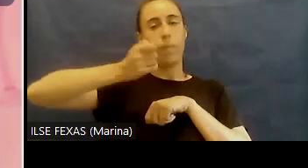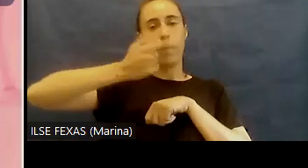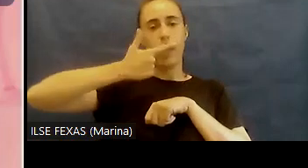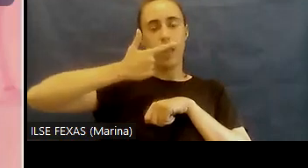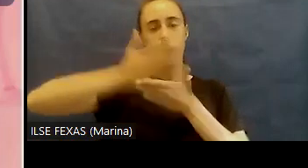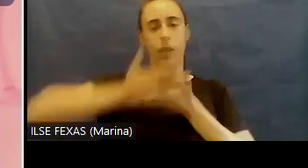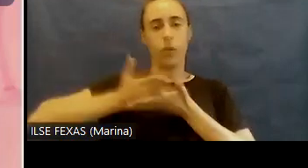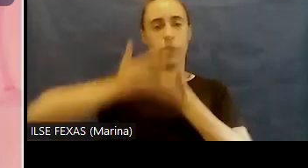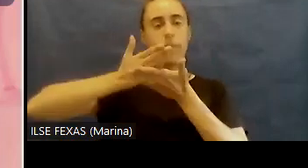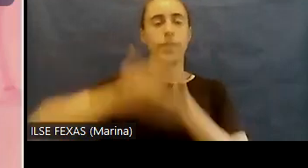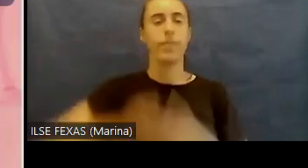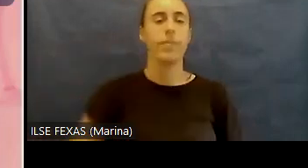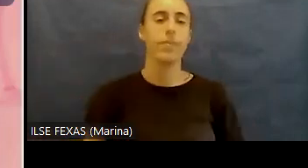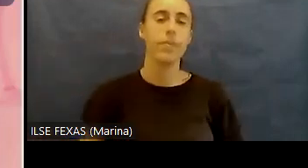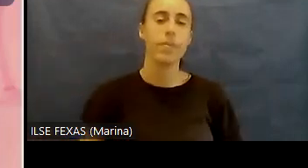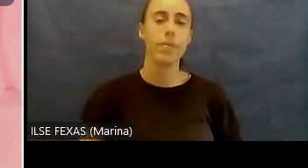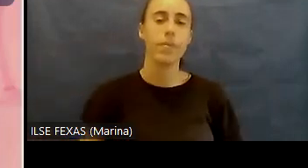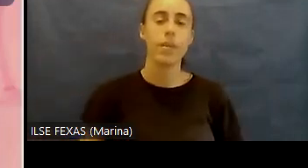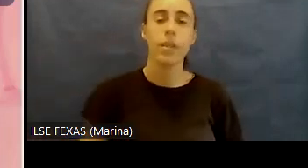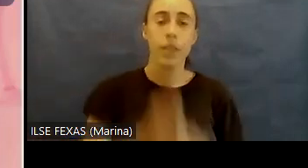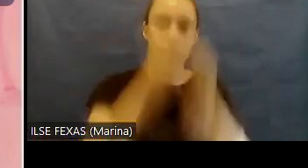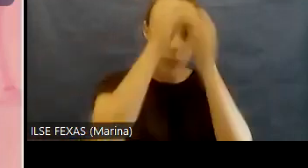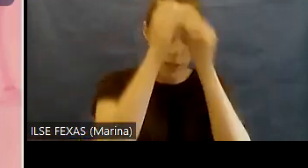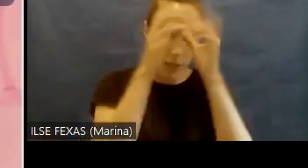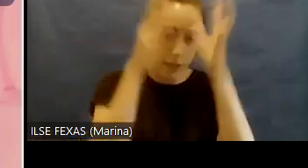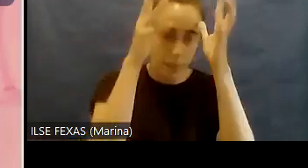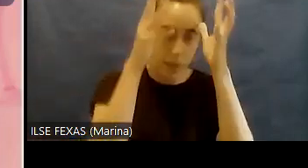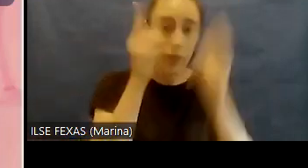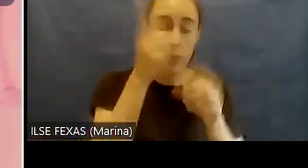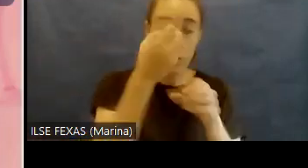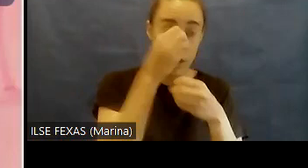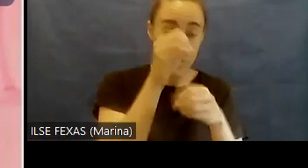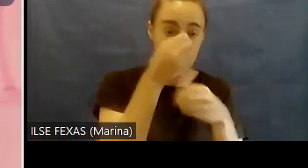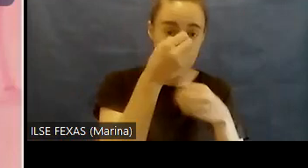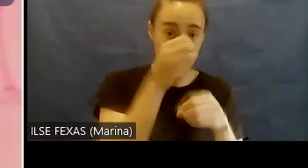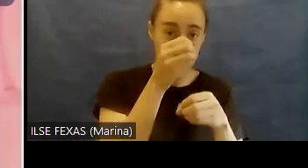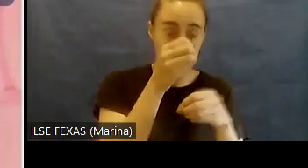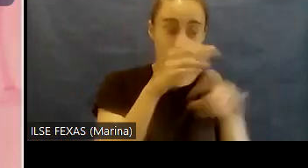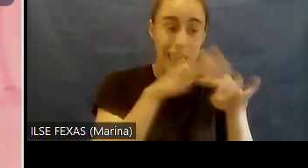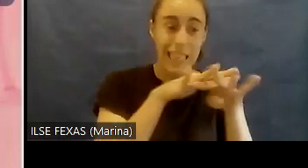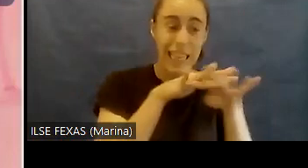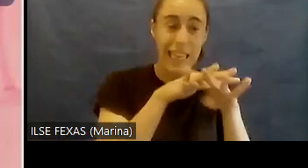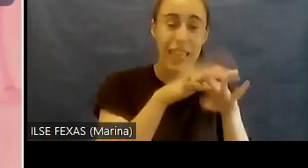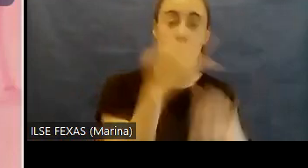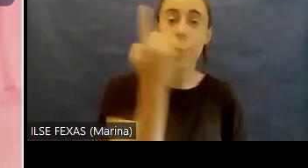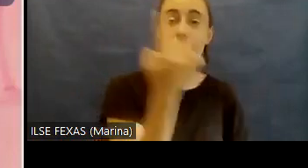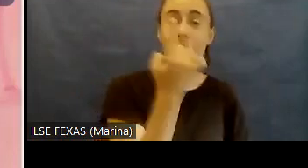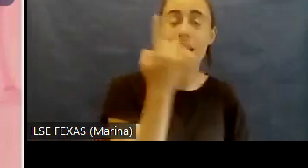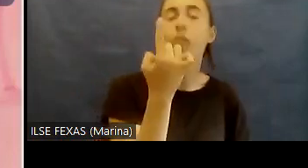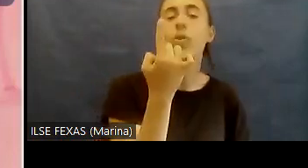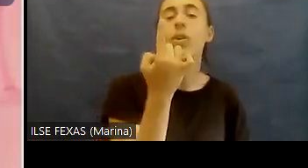Haceros a la idea que esto es, en un laboratorio, tejidos aislados, por lo tanto nos estamos